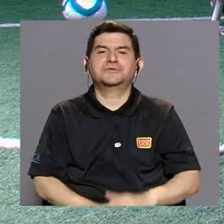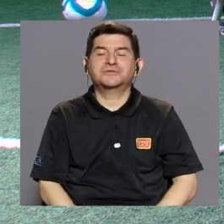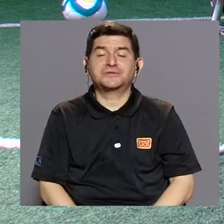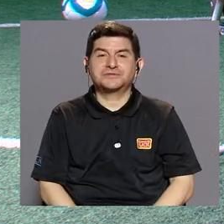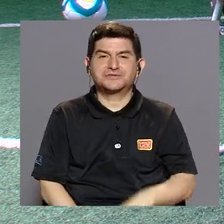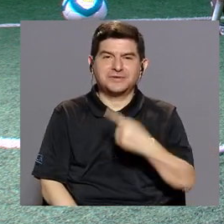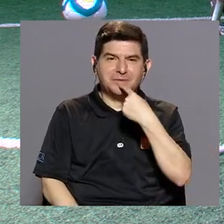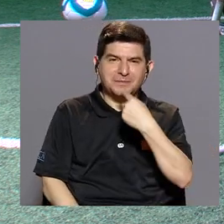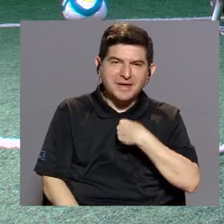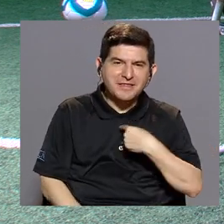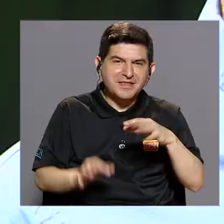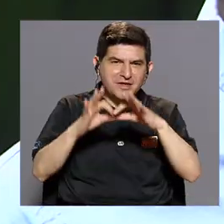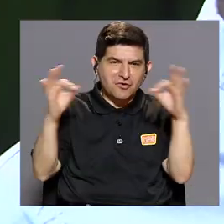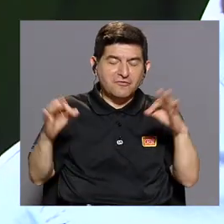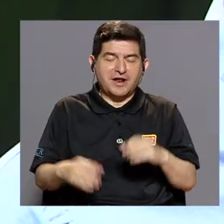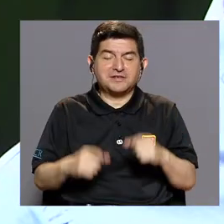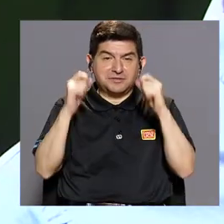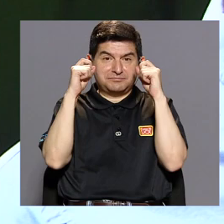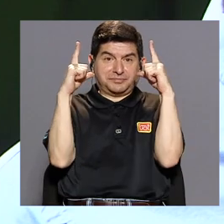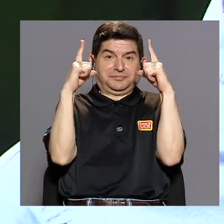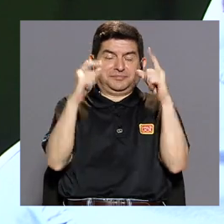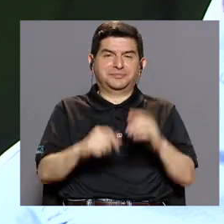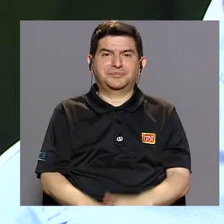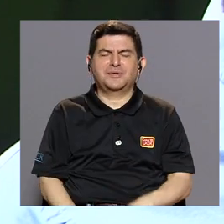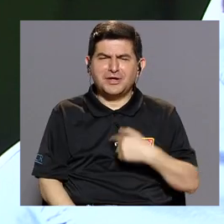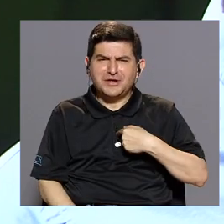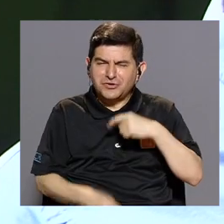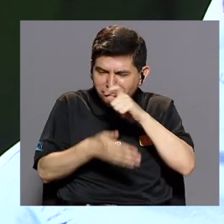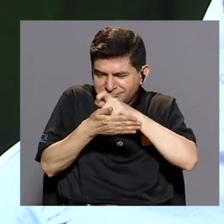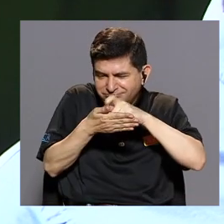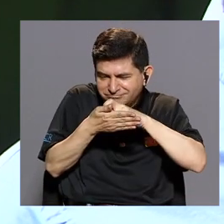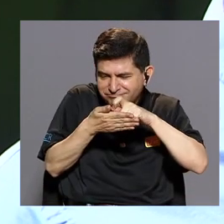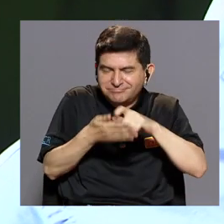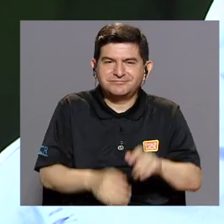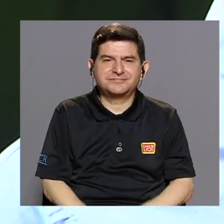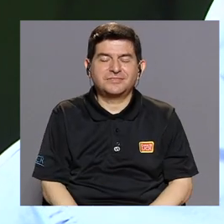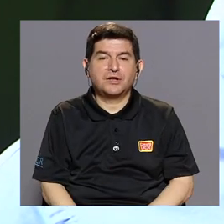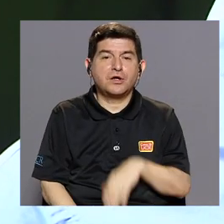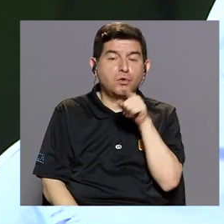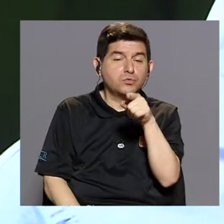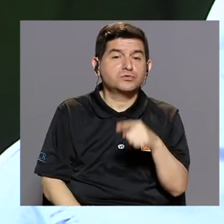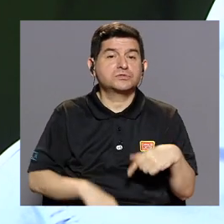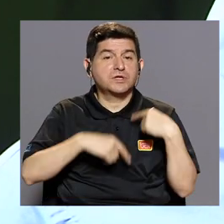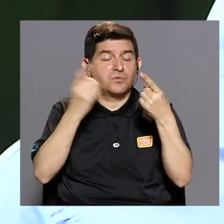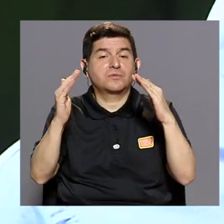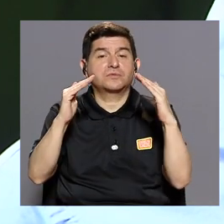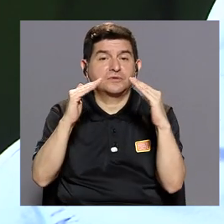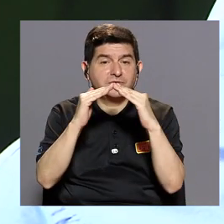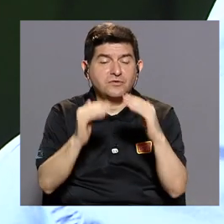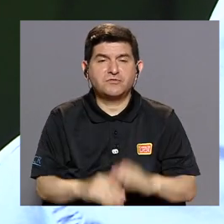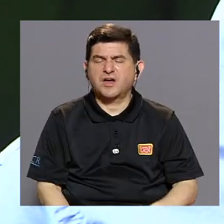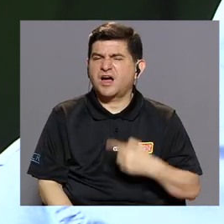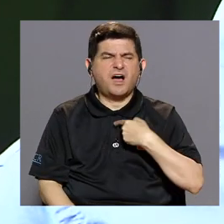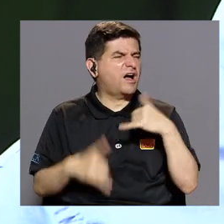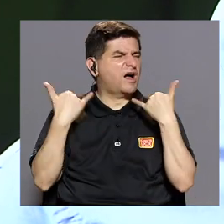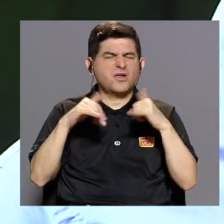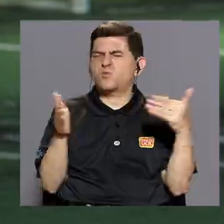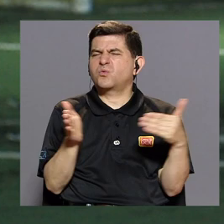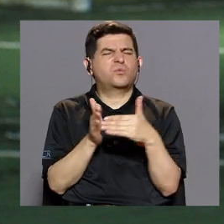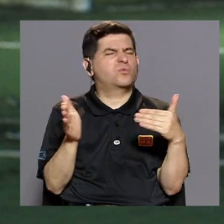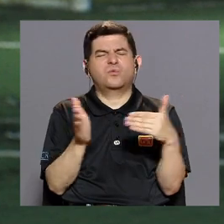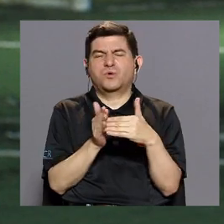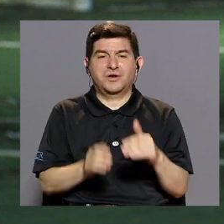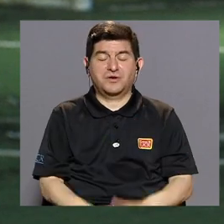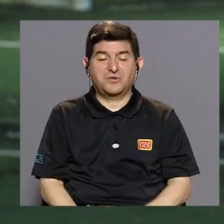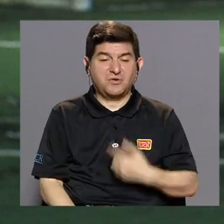comportaron súper bien. Usted me dijo una frase que a mí me impactó mucho y que la guardaba en mis apuntes, y usted me decía que usted llegó a su casa y decía, yo no vuelvo a jugar. Exacto.